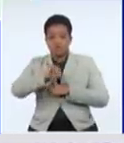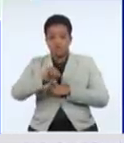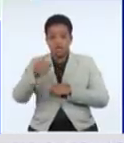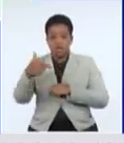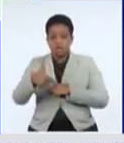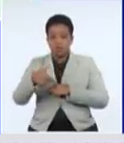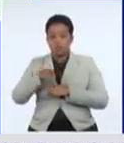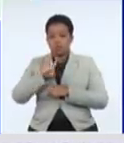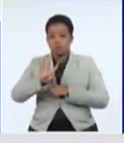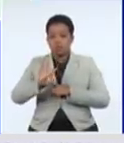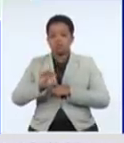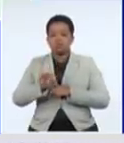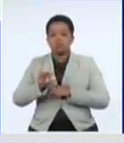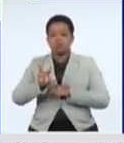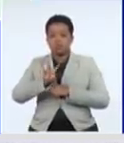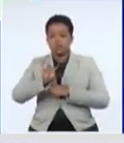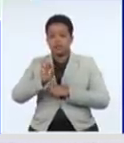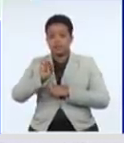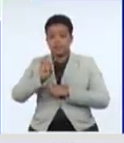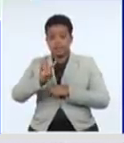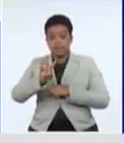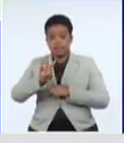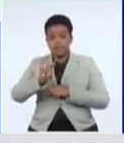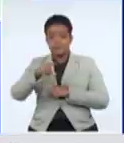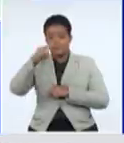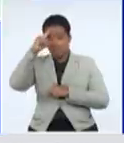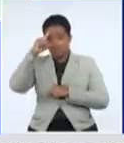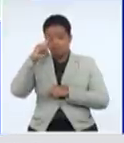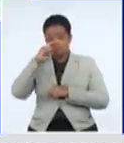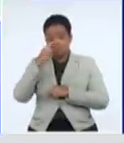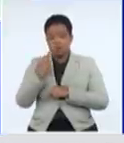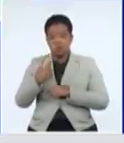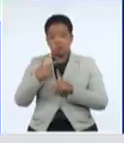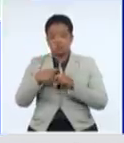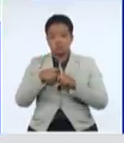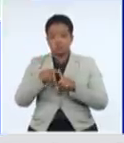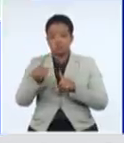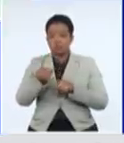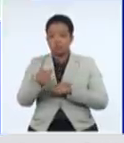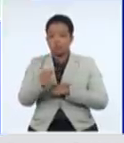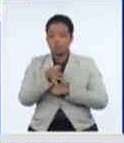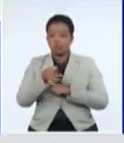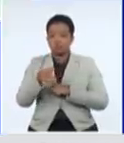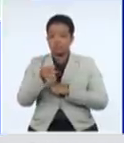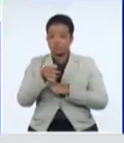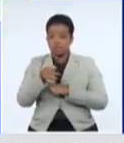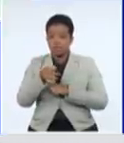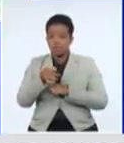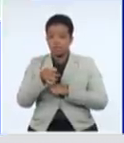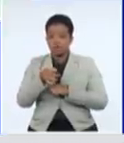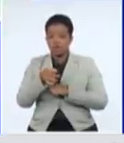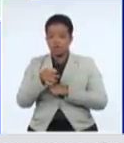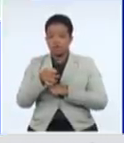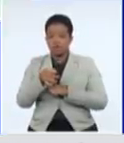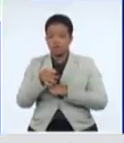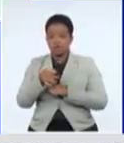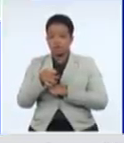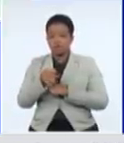Guines 3, San Nicolás de Bari solo un caso positivo, al igual que los municipios de Santa Cruz del Norte,